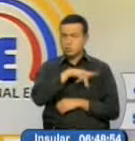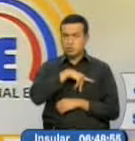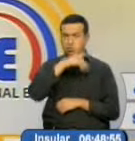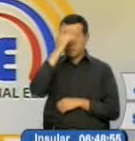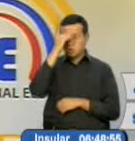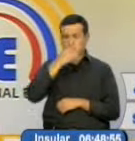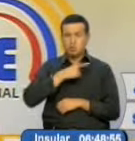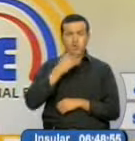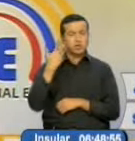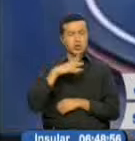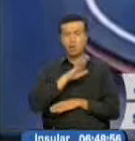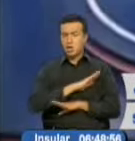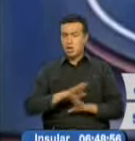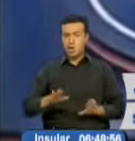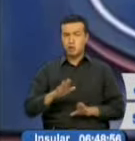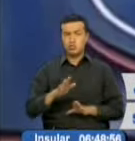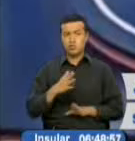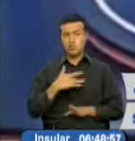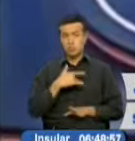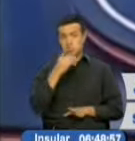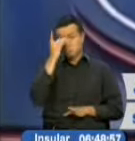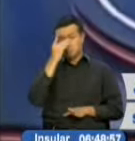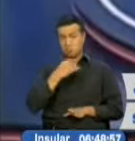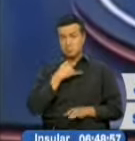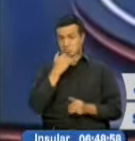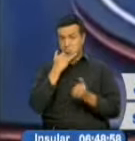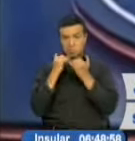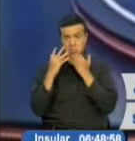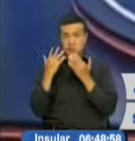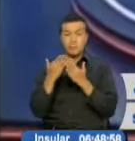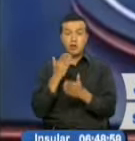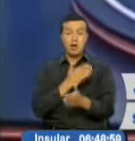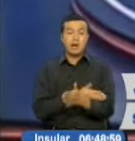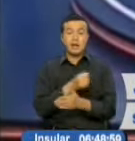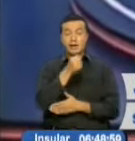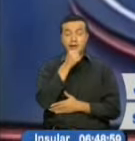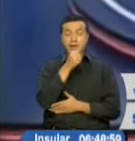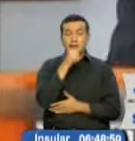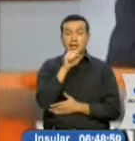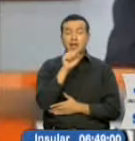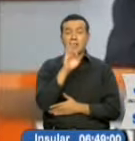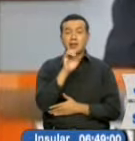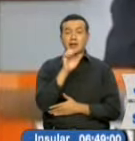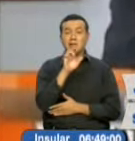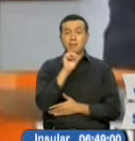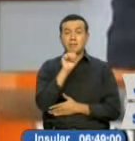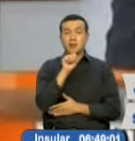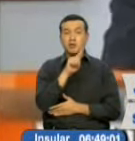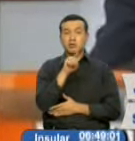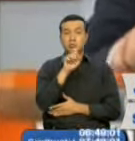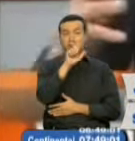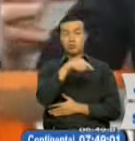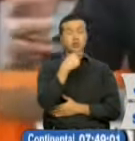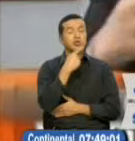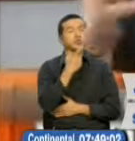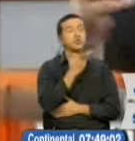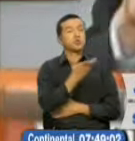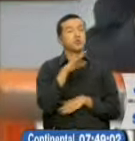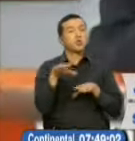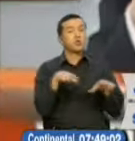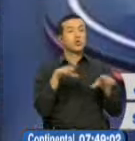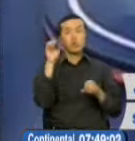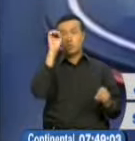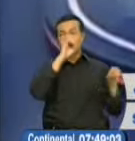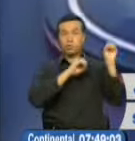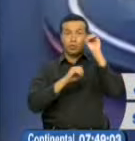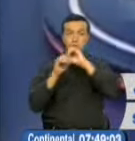no me arrepiento en absoluto. No obstante, solo unas horas antes, en una entrevista en Teleamazonas, Camacho había sido presentado como el coordinador del